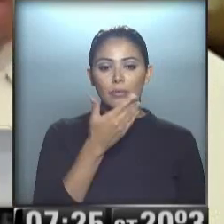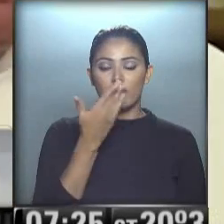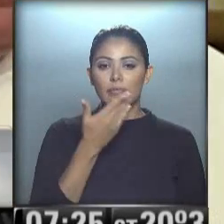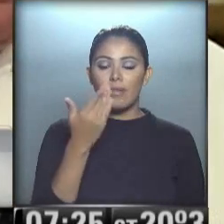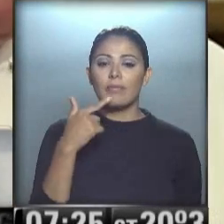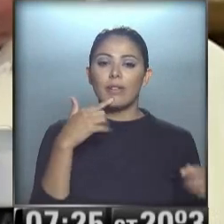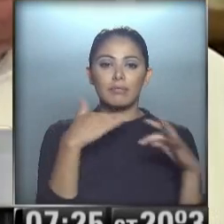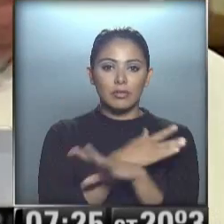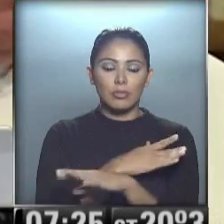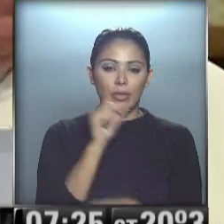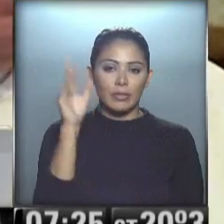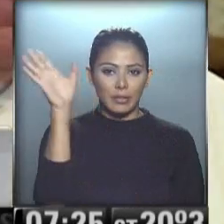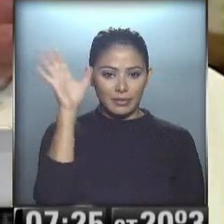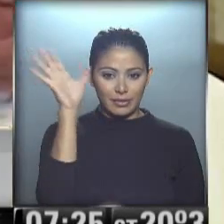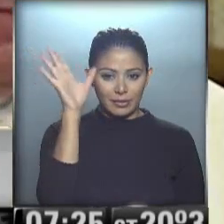la